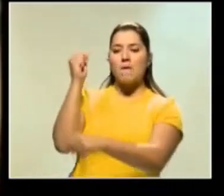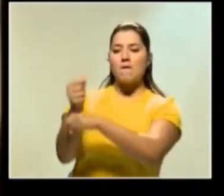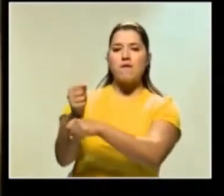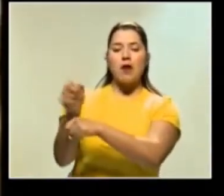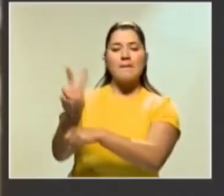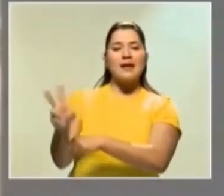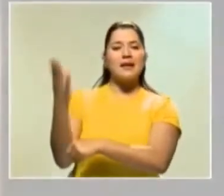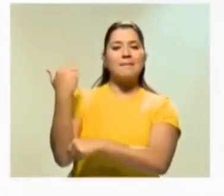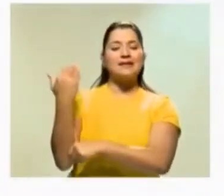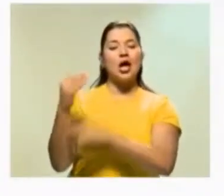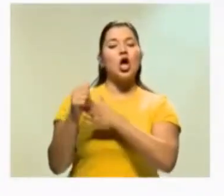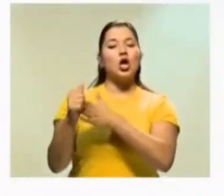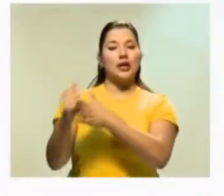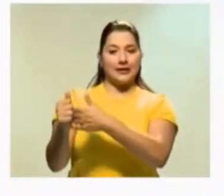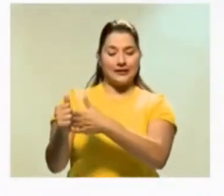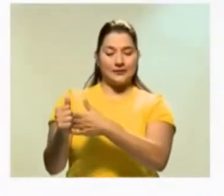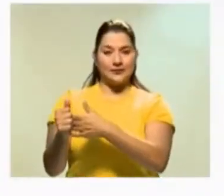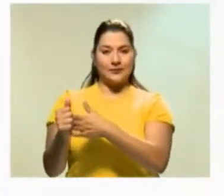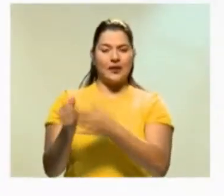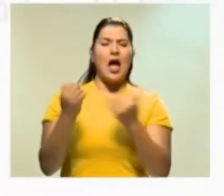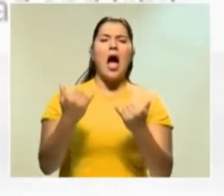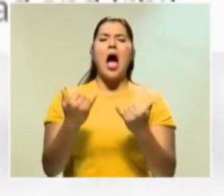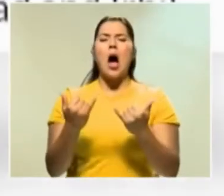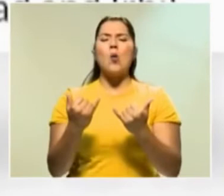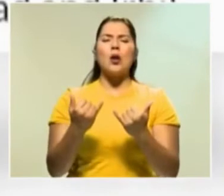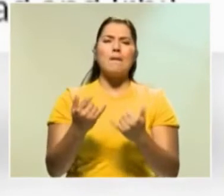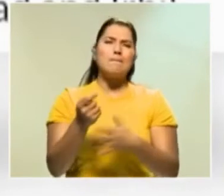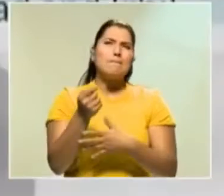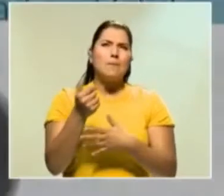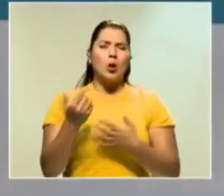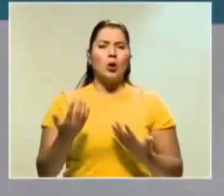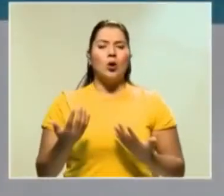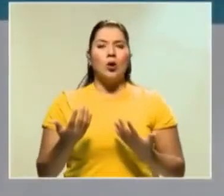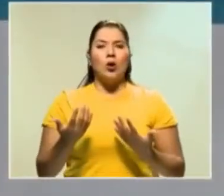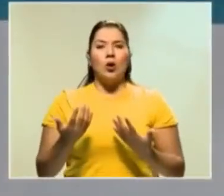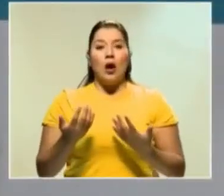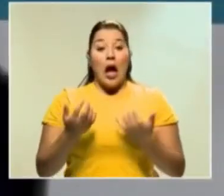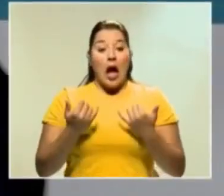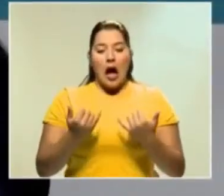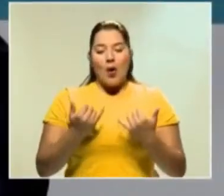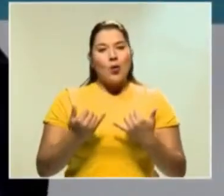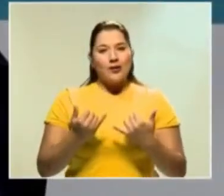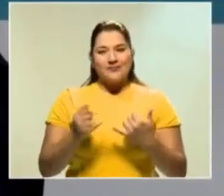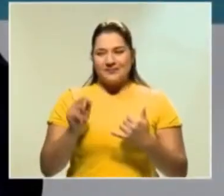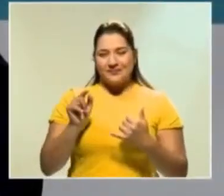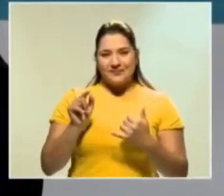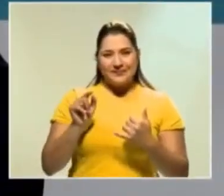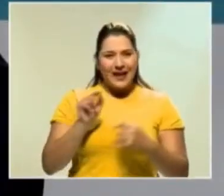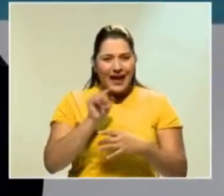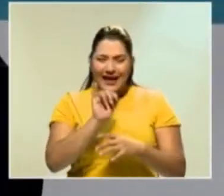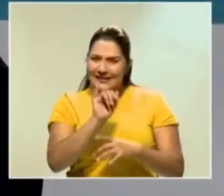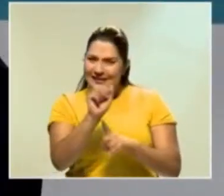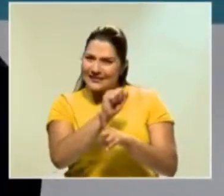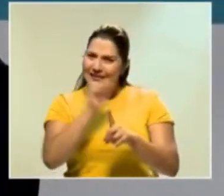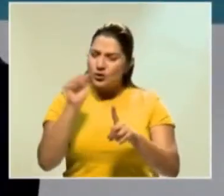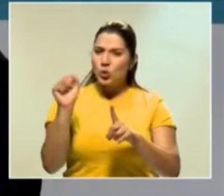viernes pasado. Un poco da la impresión de que en este intercambio hubo una